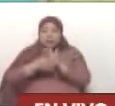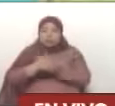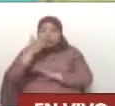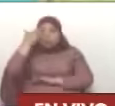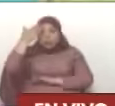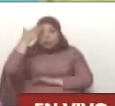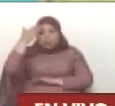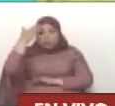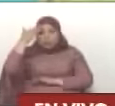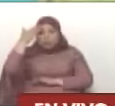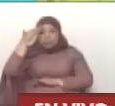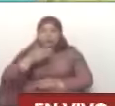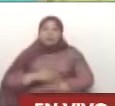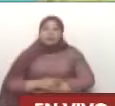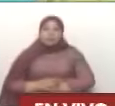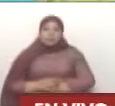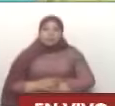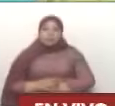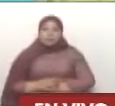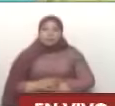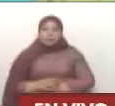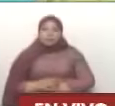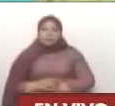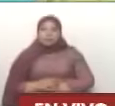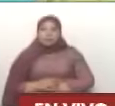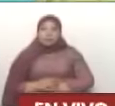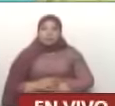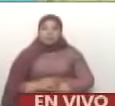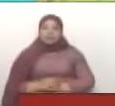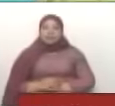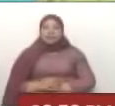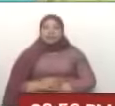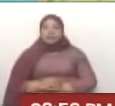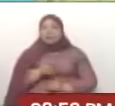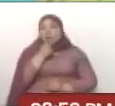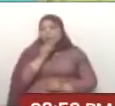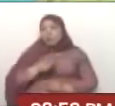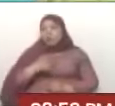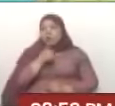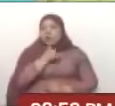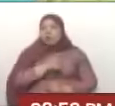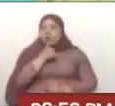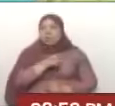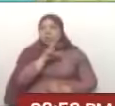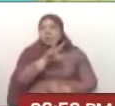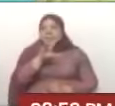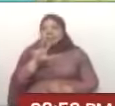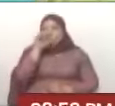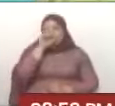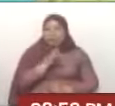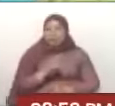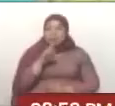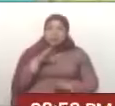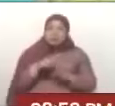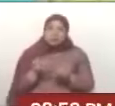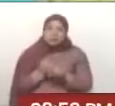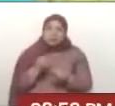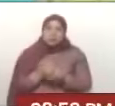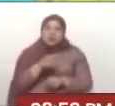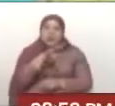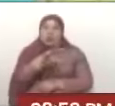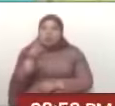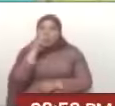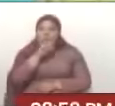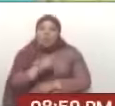¿verdad? De la tercera generación, ahí está. Tiene con qué aguantar. 35 años, no, le quedan todavía 40 años o